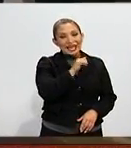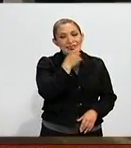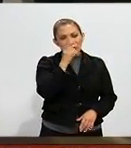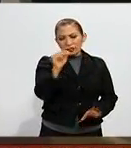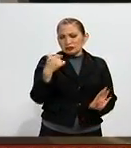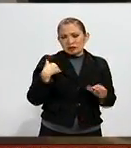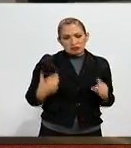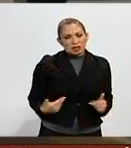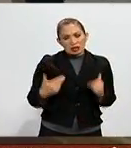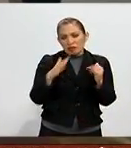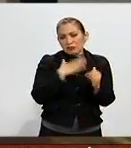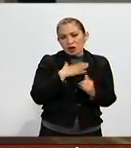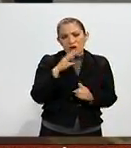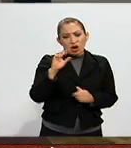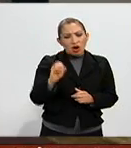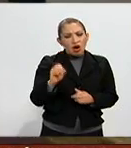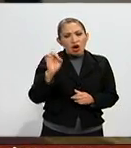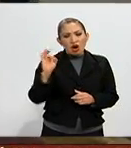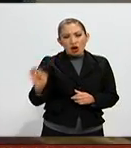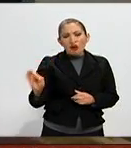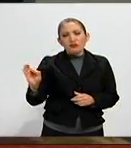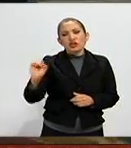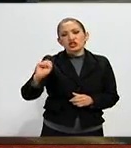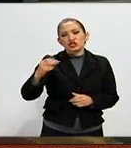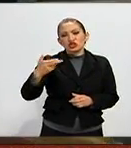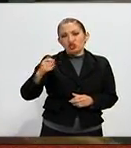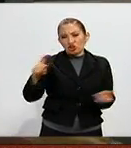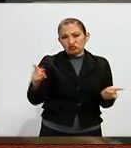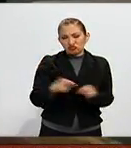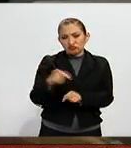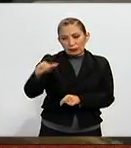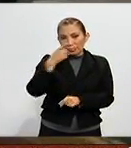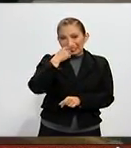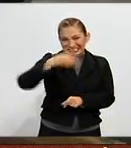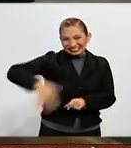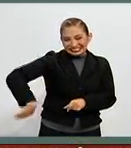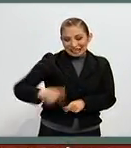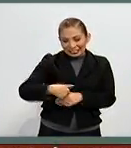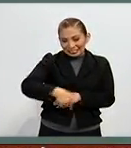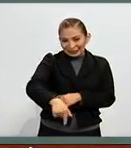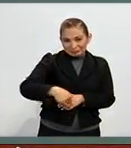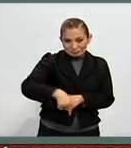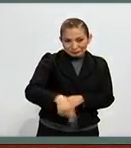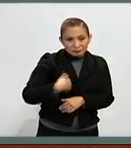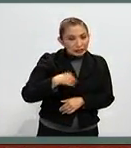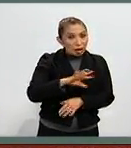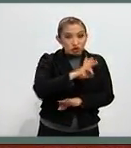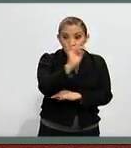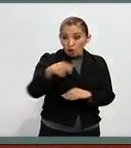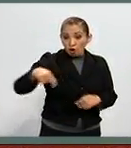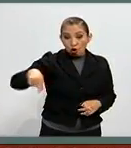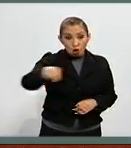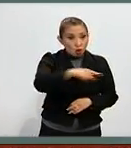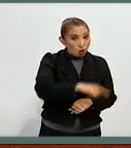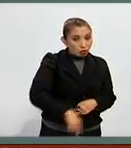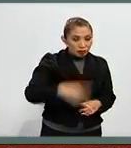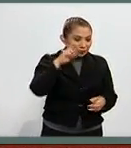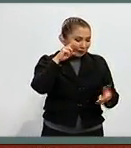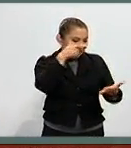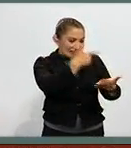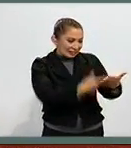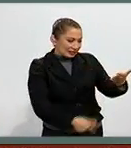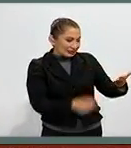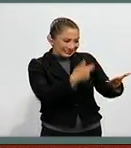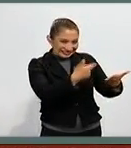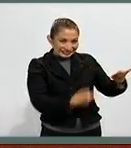defendió sus negocios offshore porque, como le hemos dicho en estos días, no todo mundo que aparece ahí